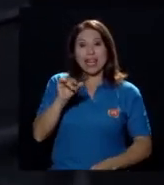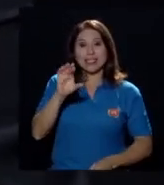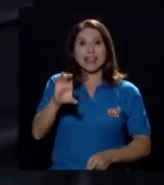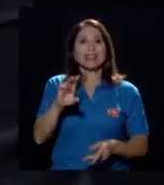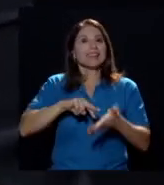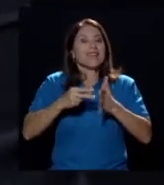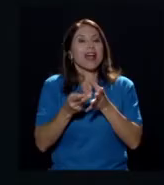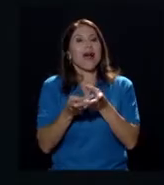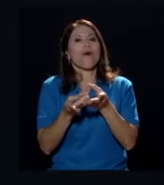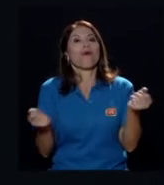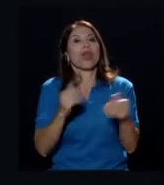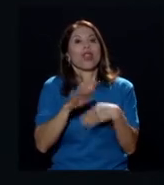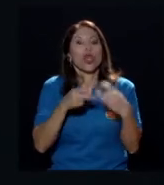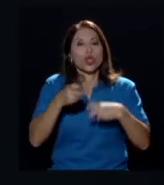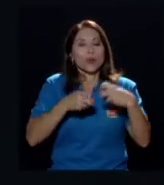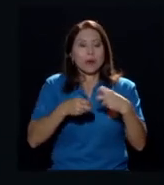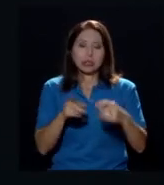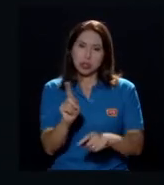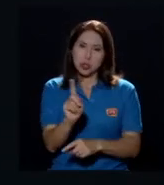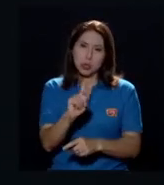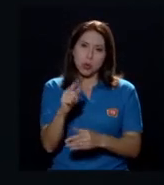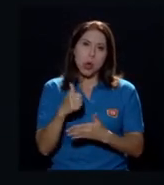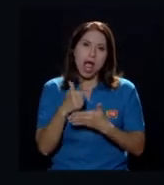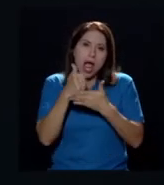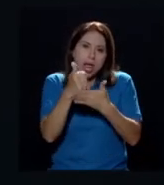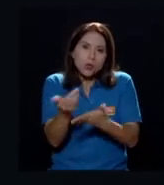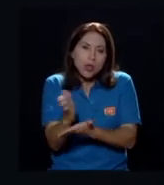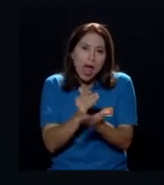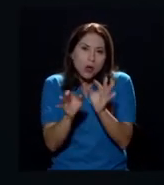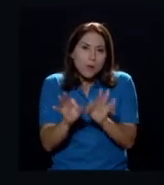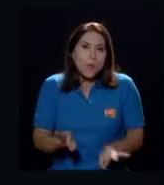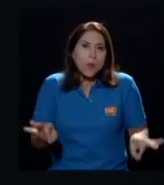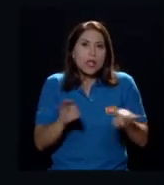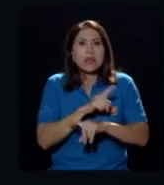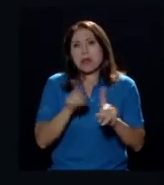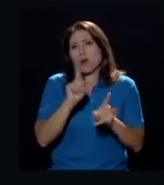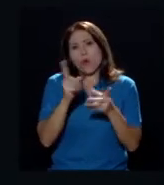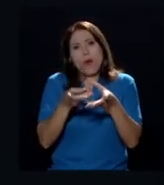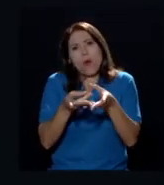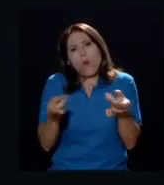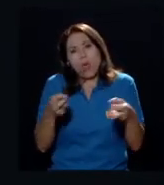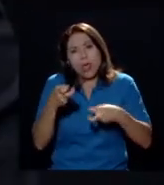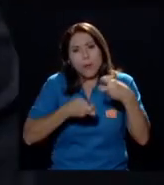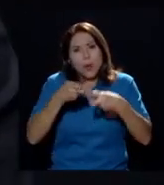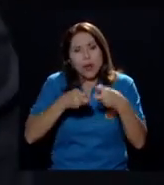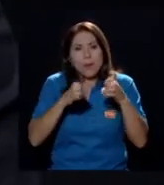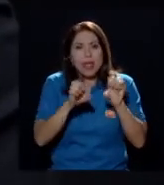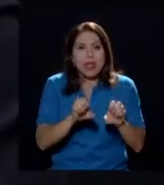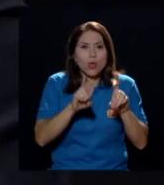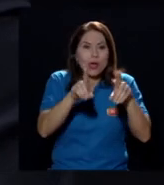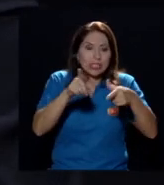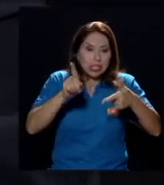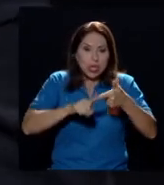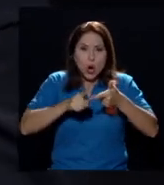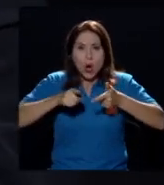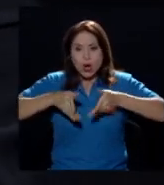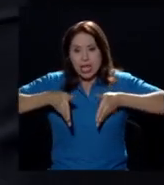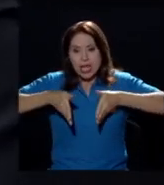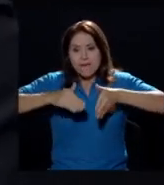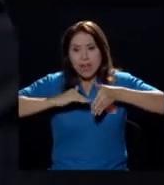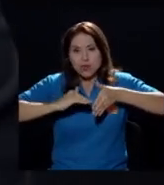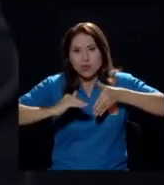importante, es algo que ayuda a generar, pero no va a resolver el problema de la educación, no va a resolver el problema de la infraestructura del país, no